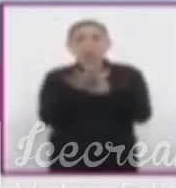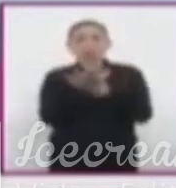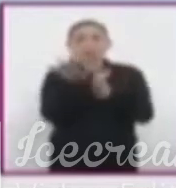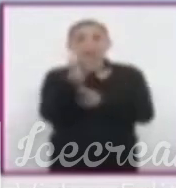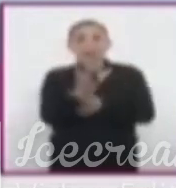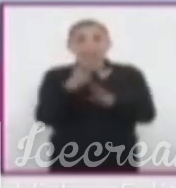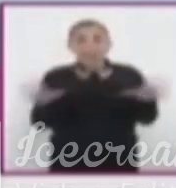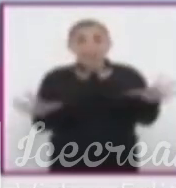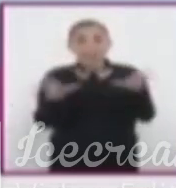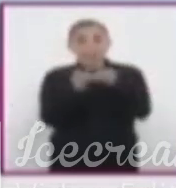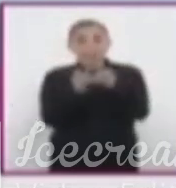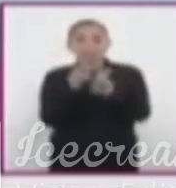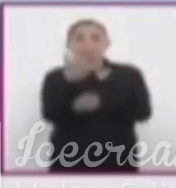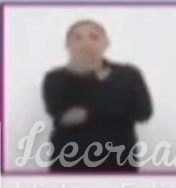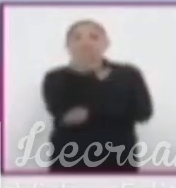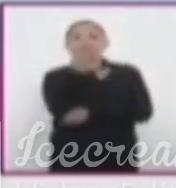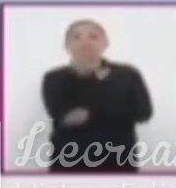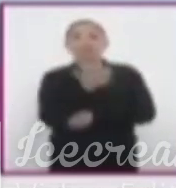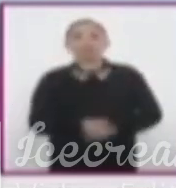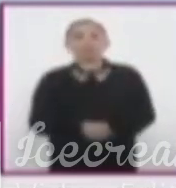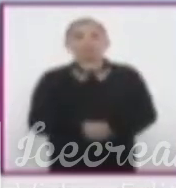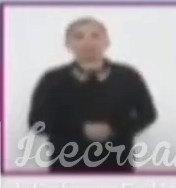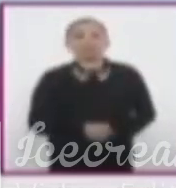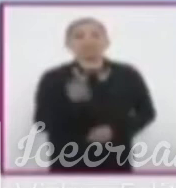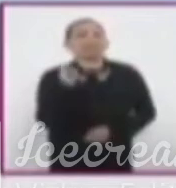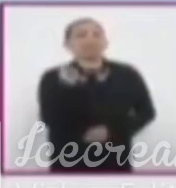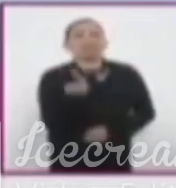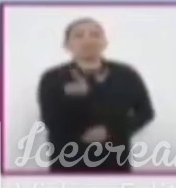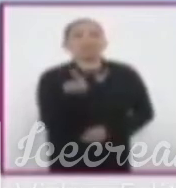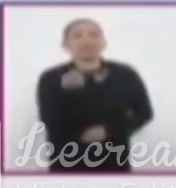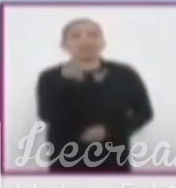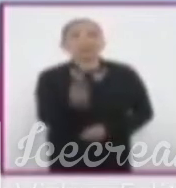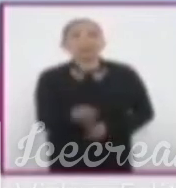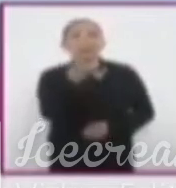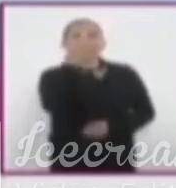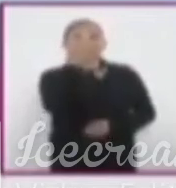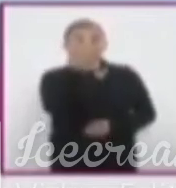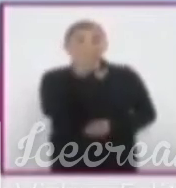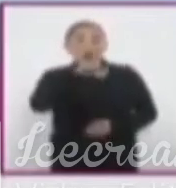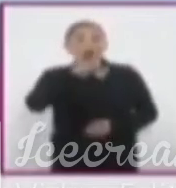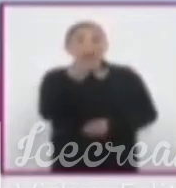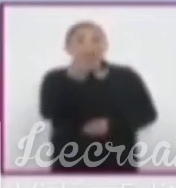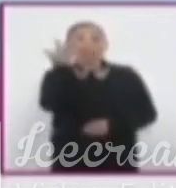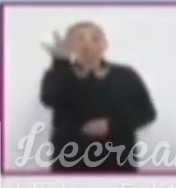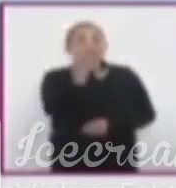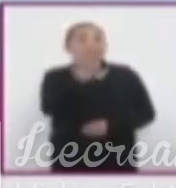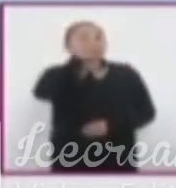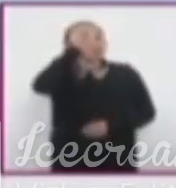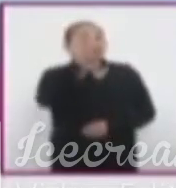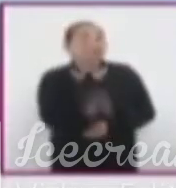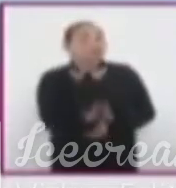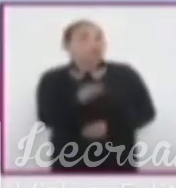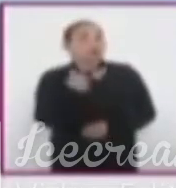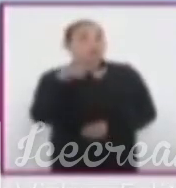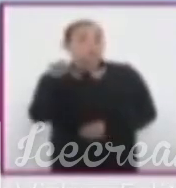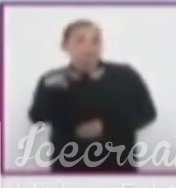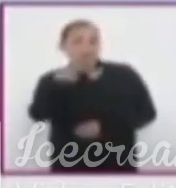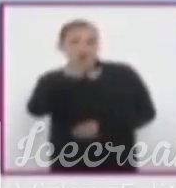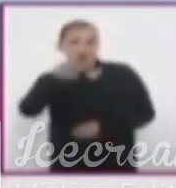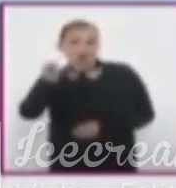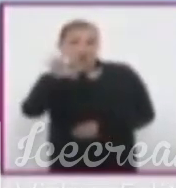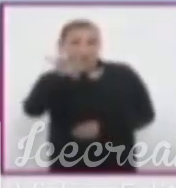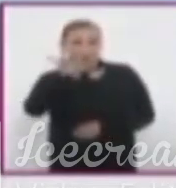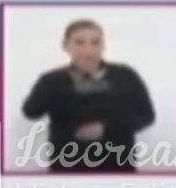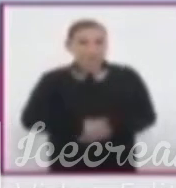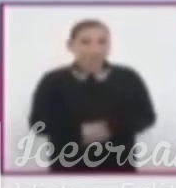los contamos, son 25. Eso significa que 25 es el 10% de